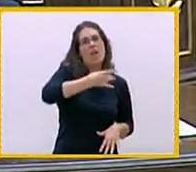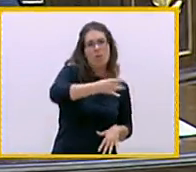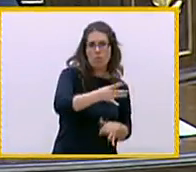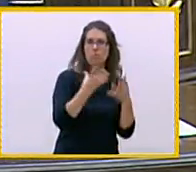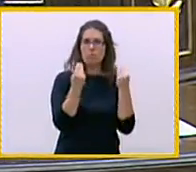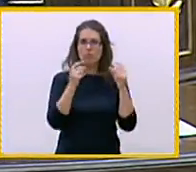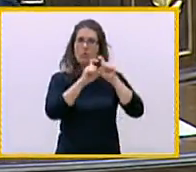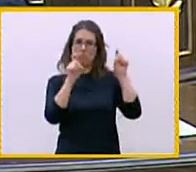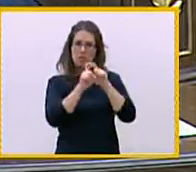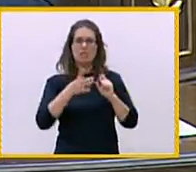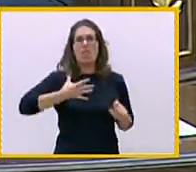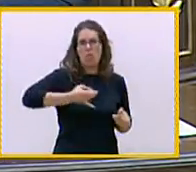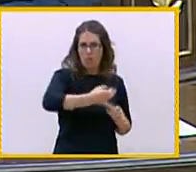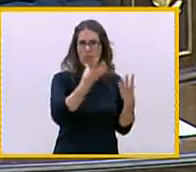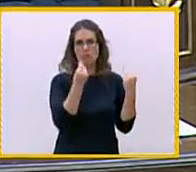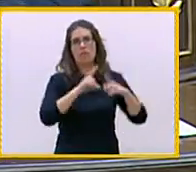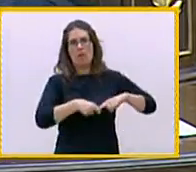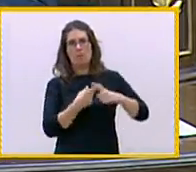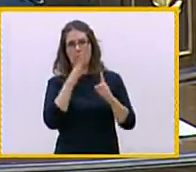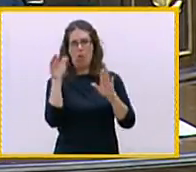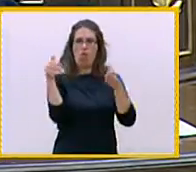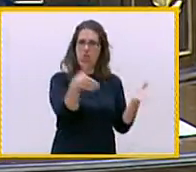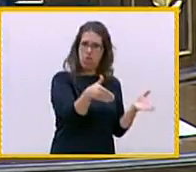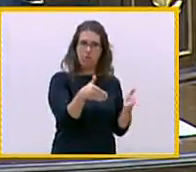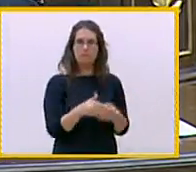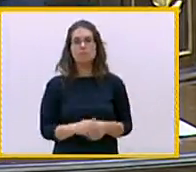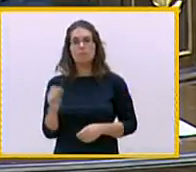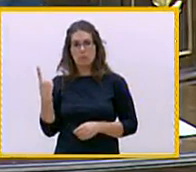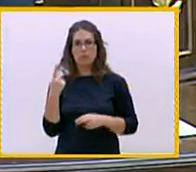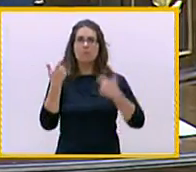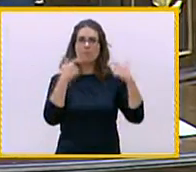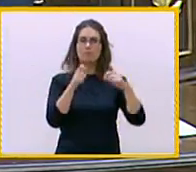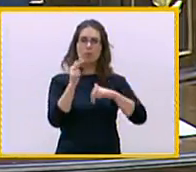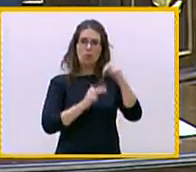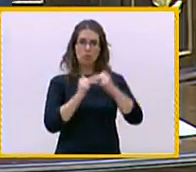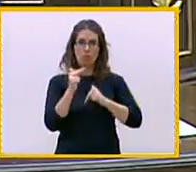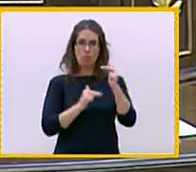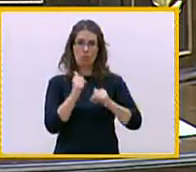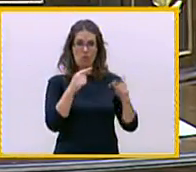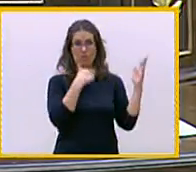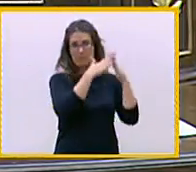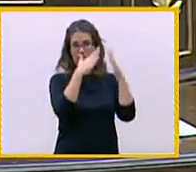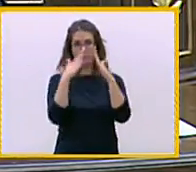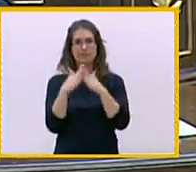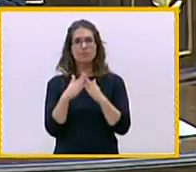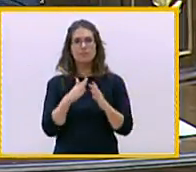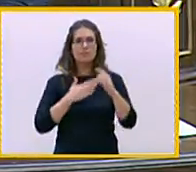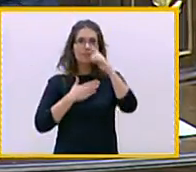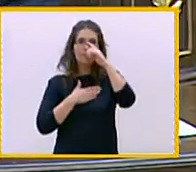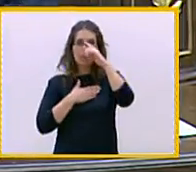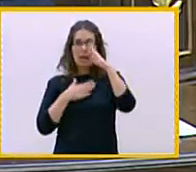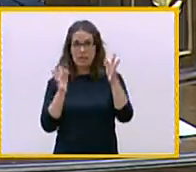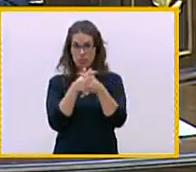familias. El primero, el sector de la construcción residencial, llegó a alcanzar en nuestra estructura productiva